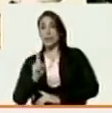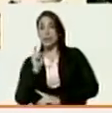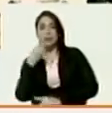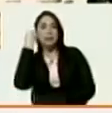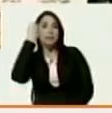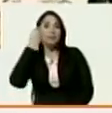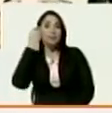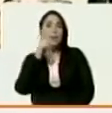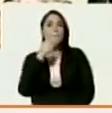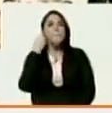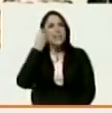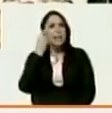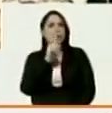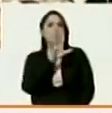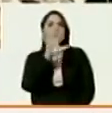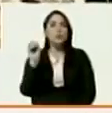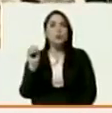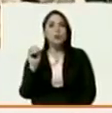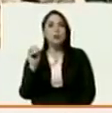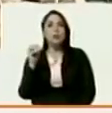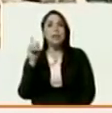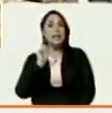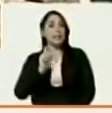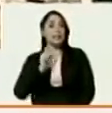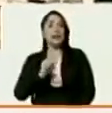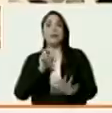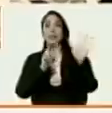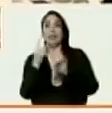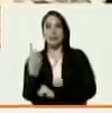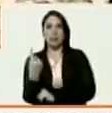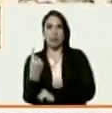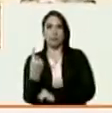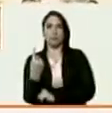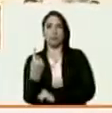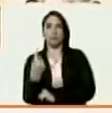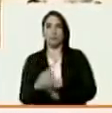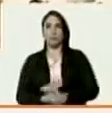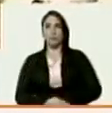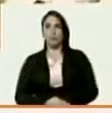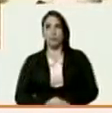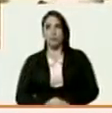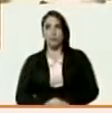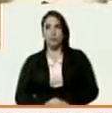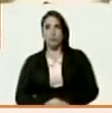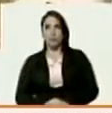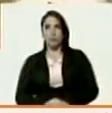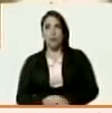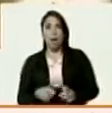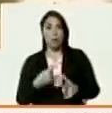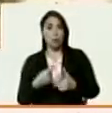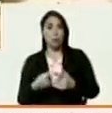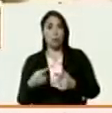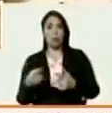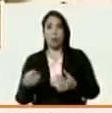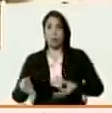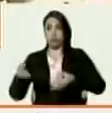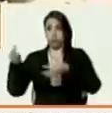que eran 150, se requerían 76. Y una plancha presentada